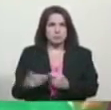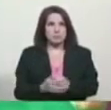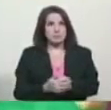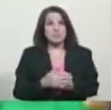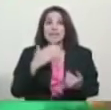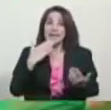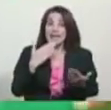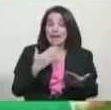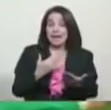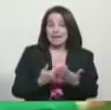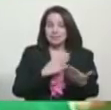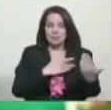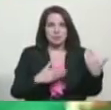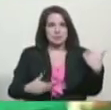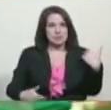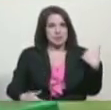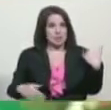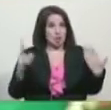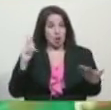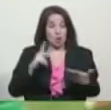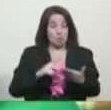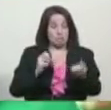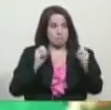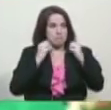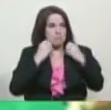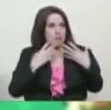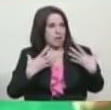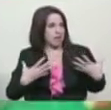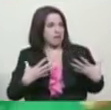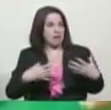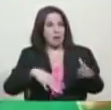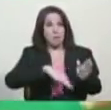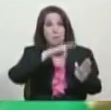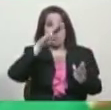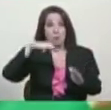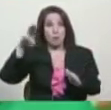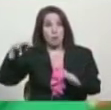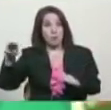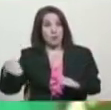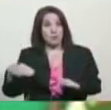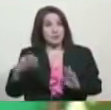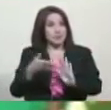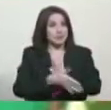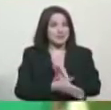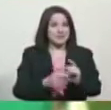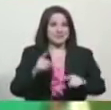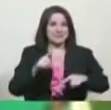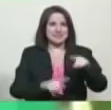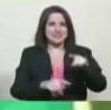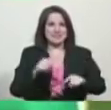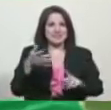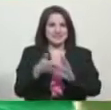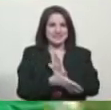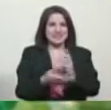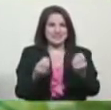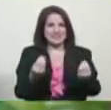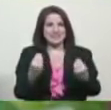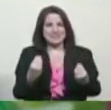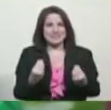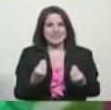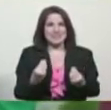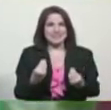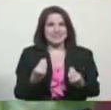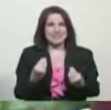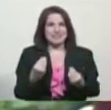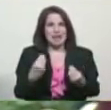Muchas gracias, presidente. Nos encontramos en las hermosas montañas de los Altos Mirandinos. Estoy aquí acompañado del ministro de Ciencia y